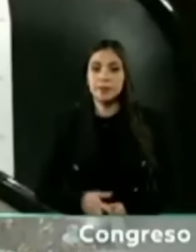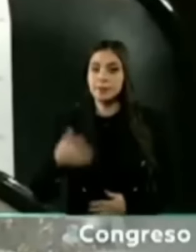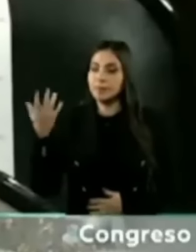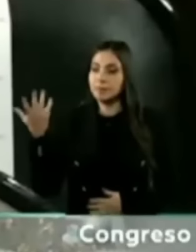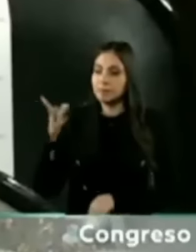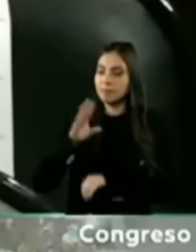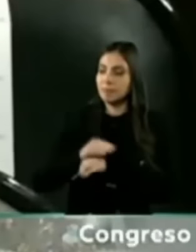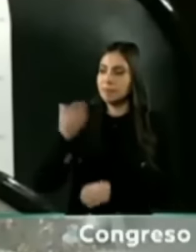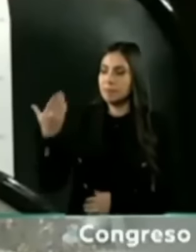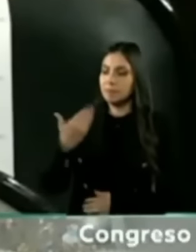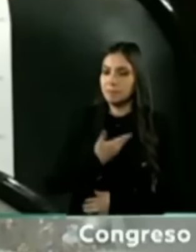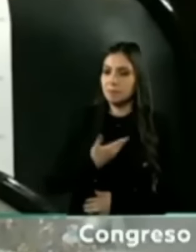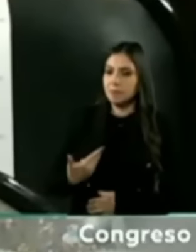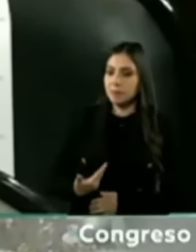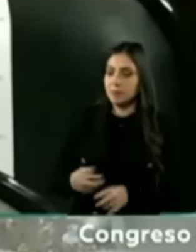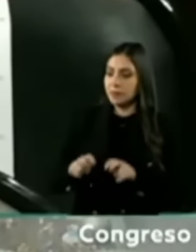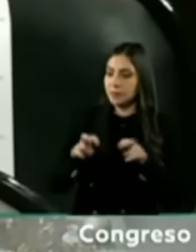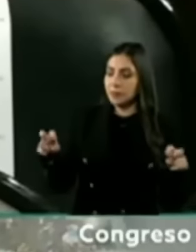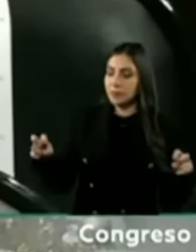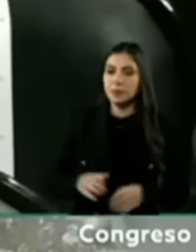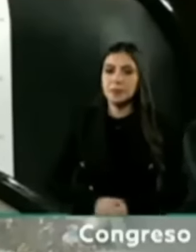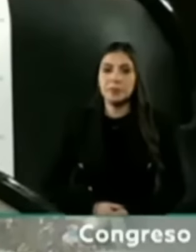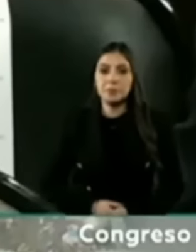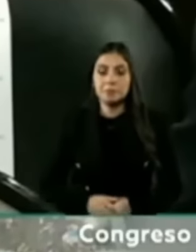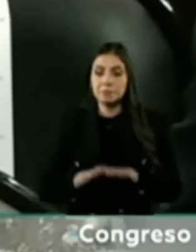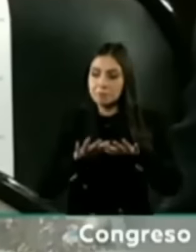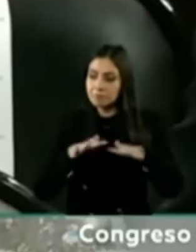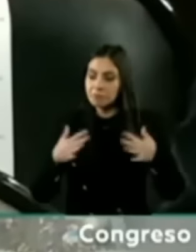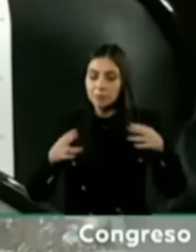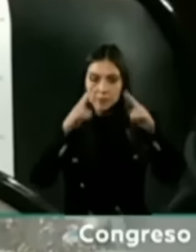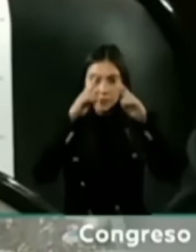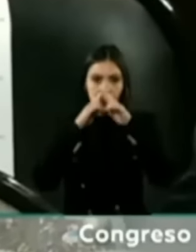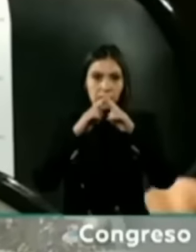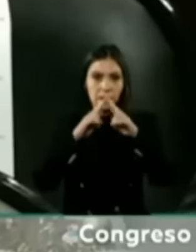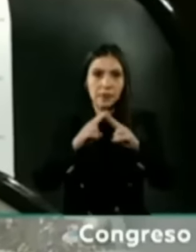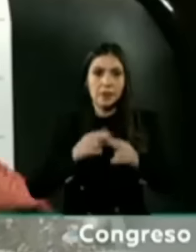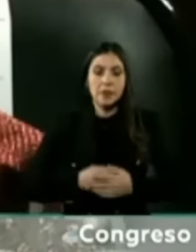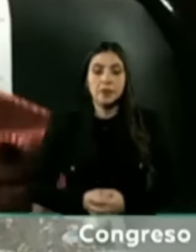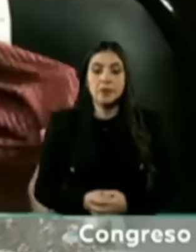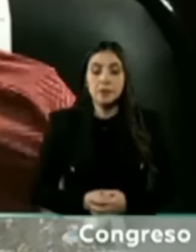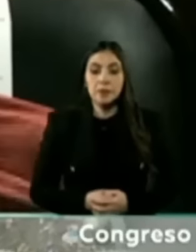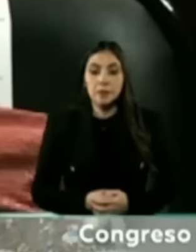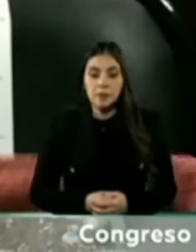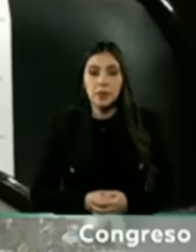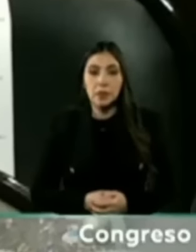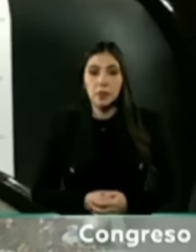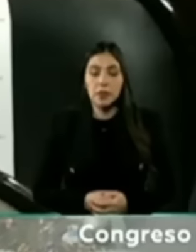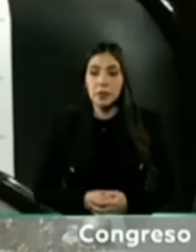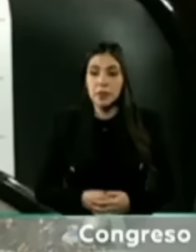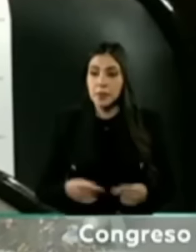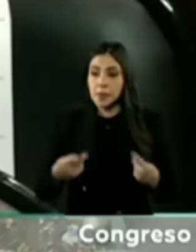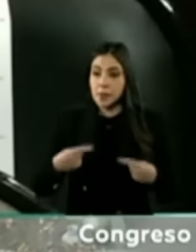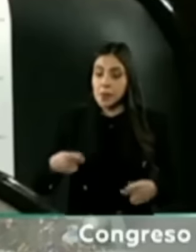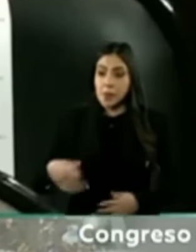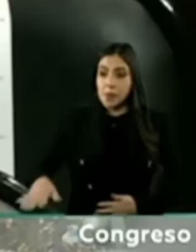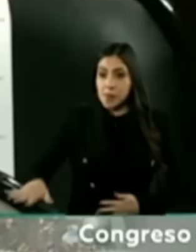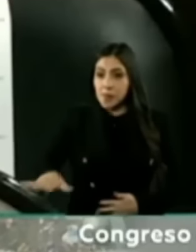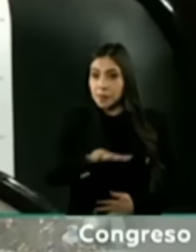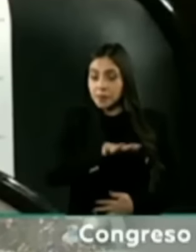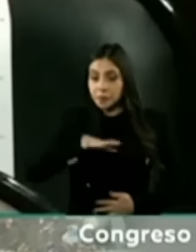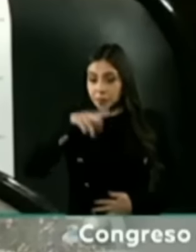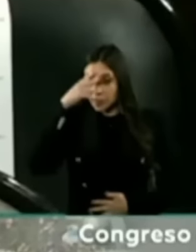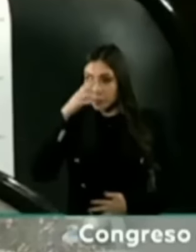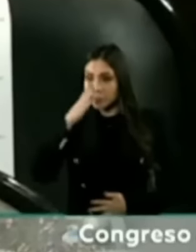eso representa algo, representa claro, todo el poder. Ningún presidente llegó con todo, ni siquiera López